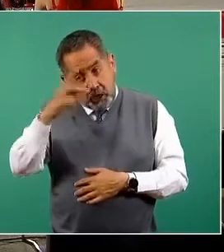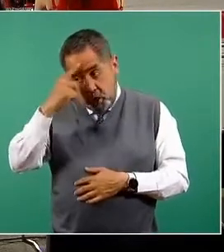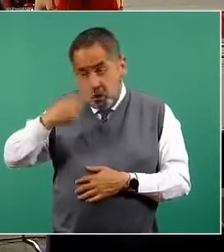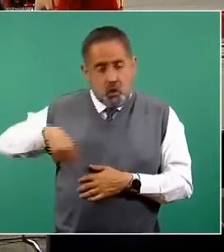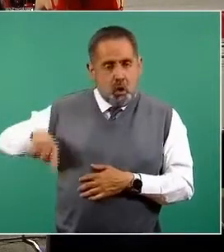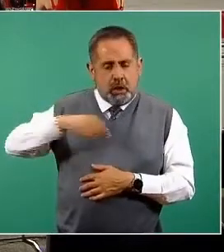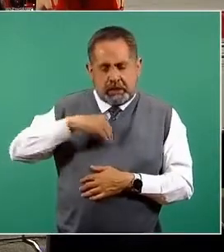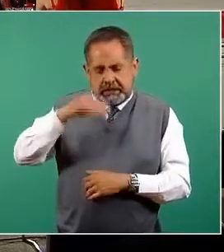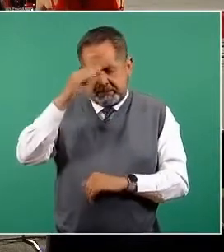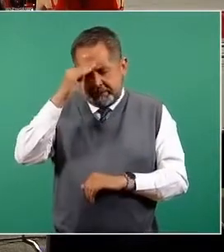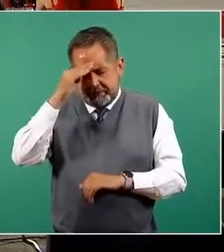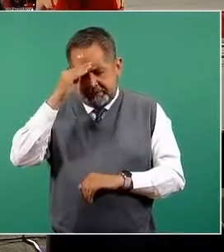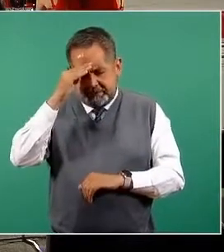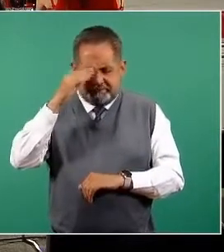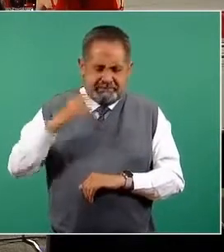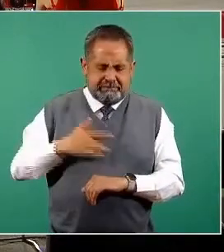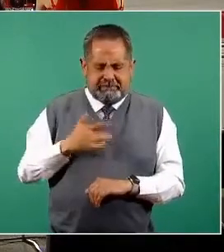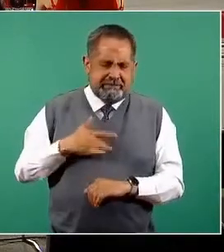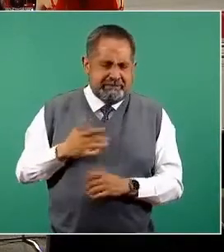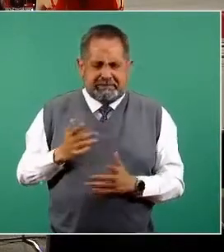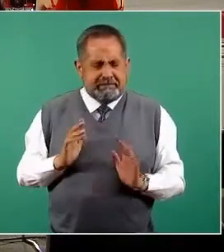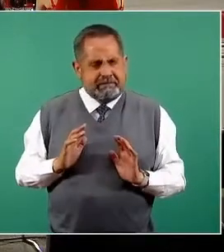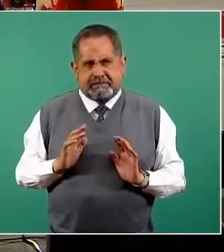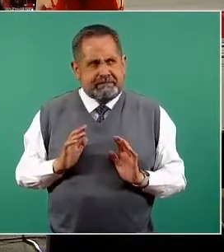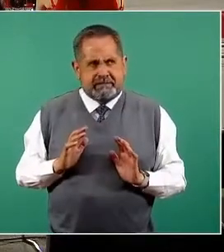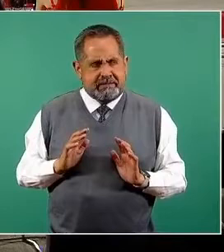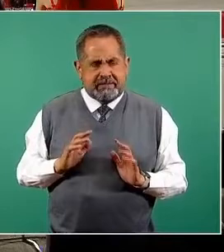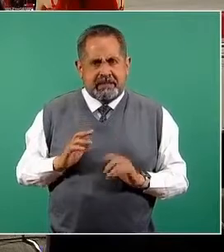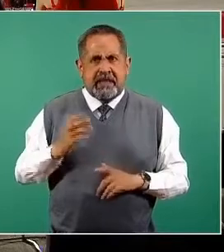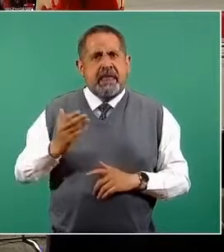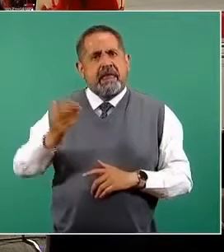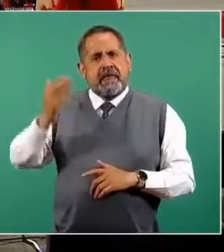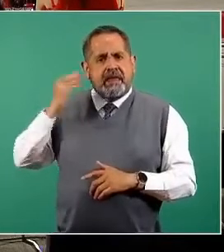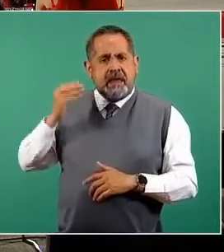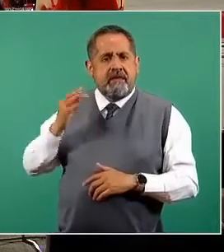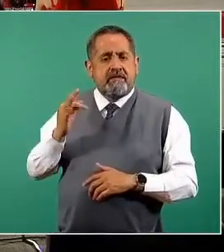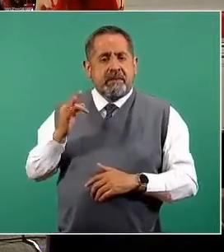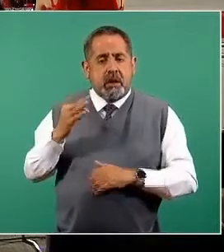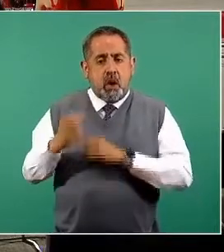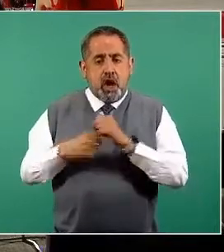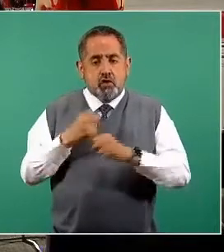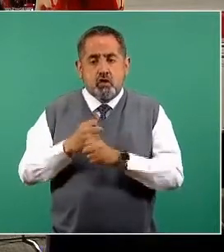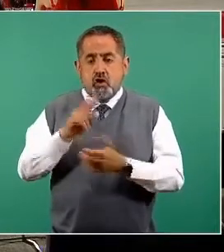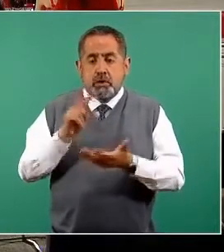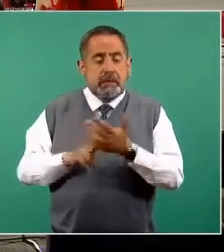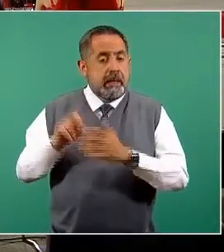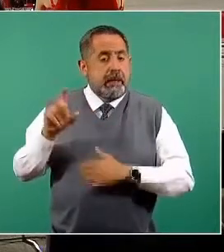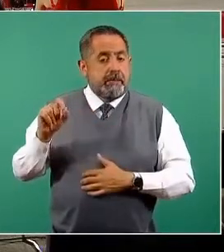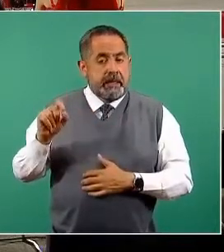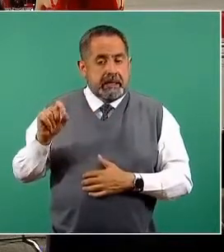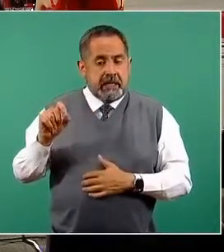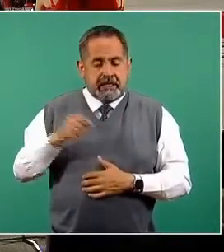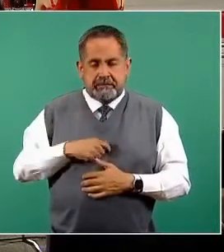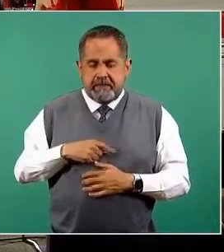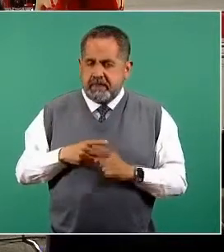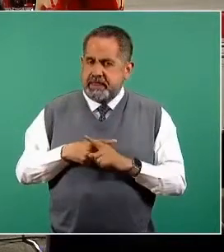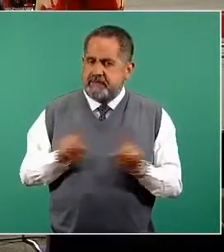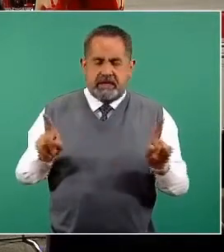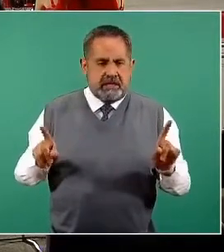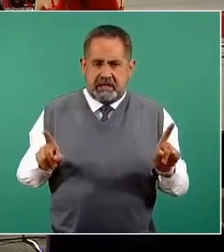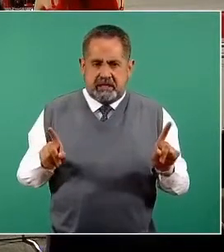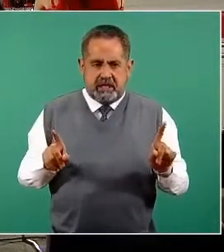conscientemente, planeamos desde febrero de 2020 un abordaje